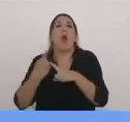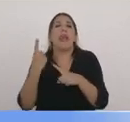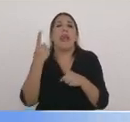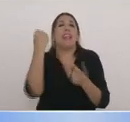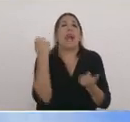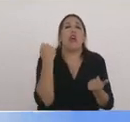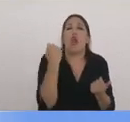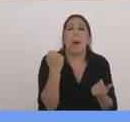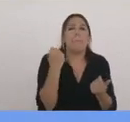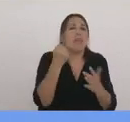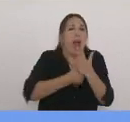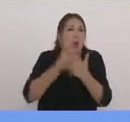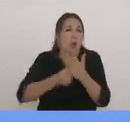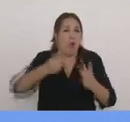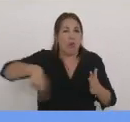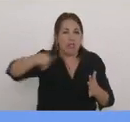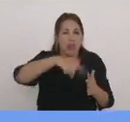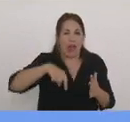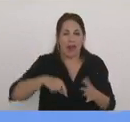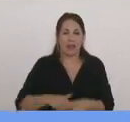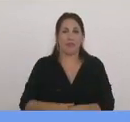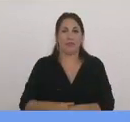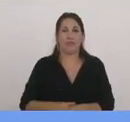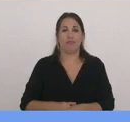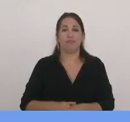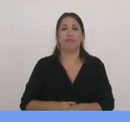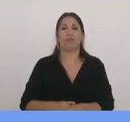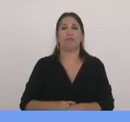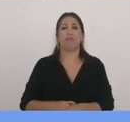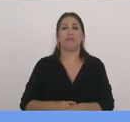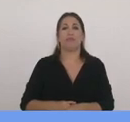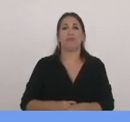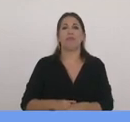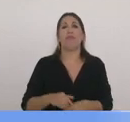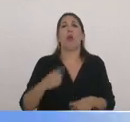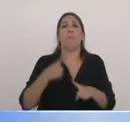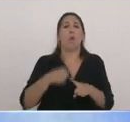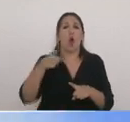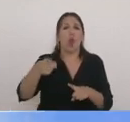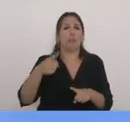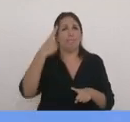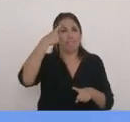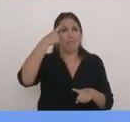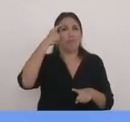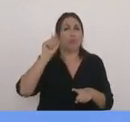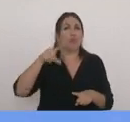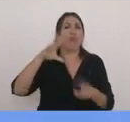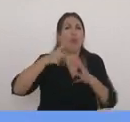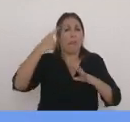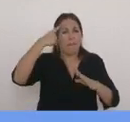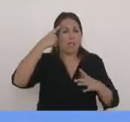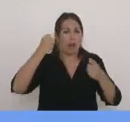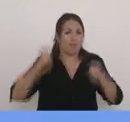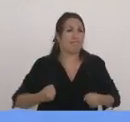economía. Que por su despojo, por su entrega, por su convicción, no